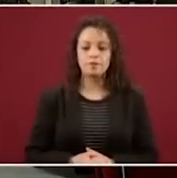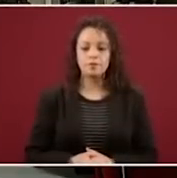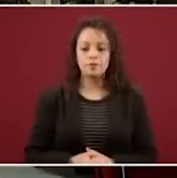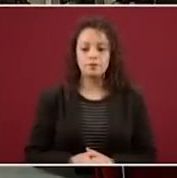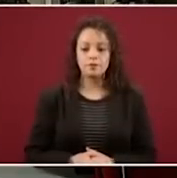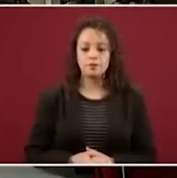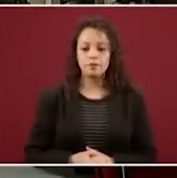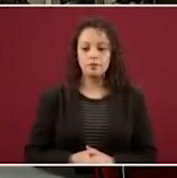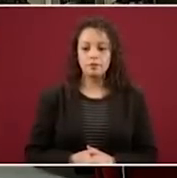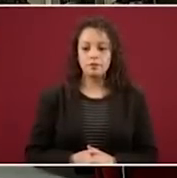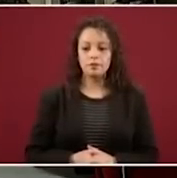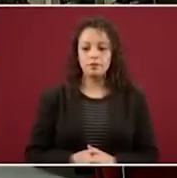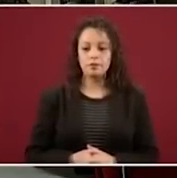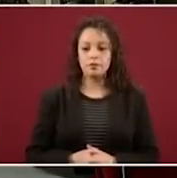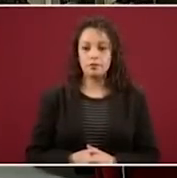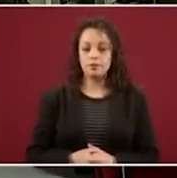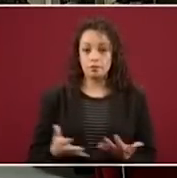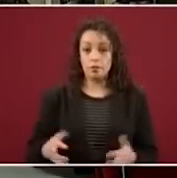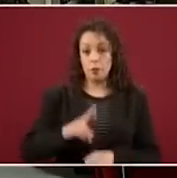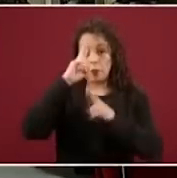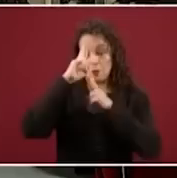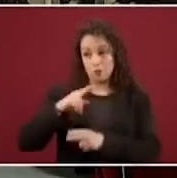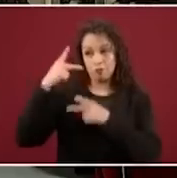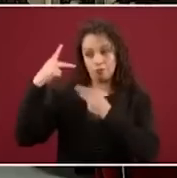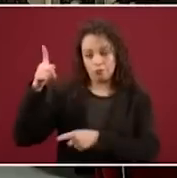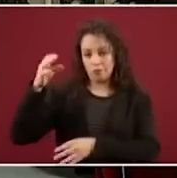Respetuoso de su autonomía, del fiscal, pero lo voy a pedir.